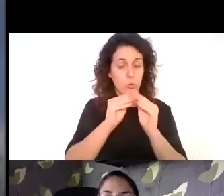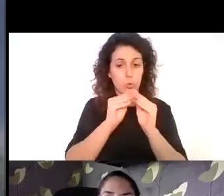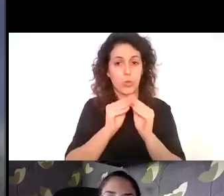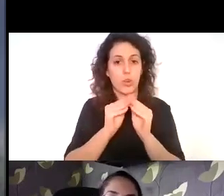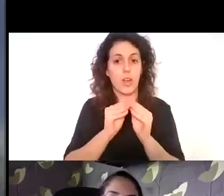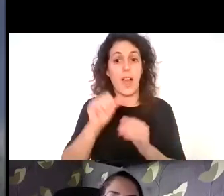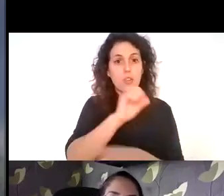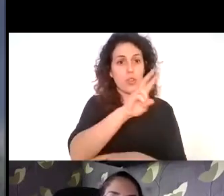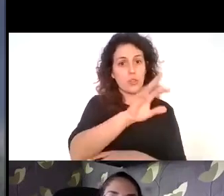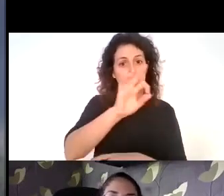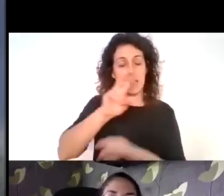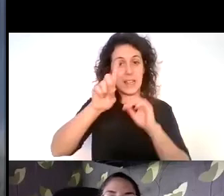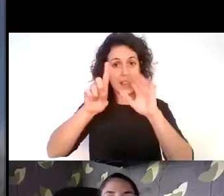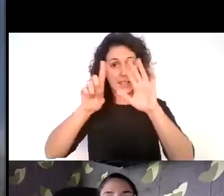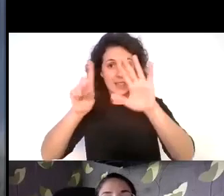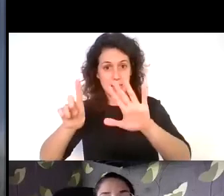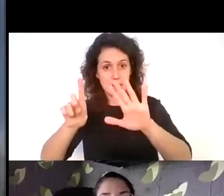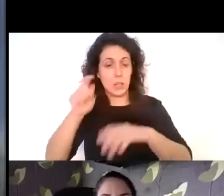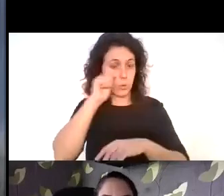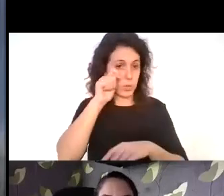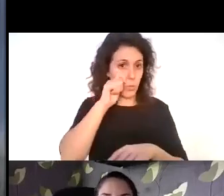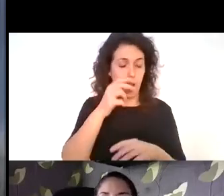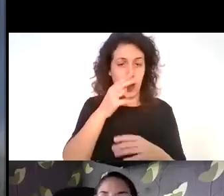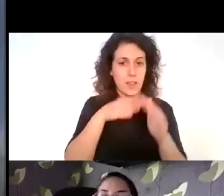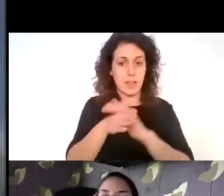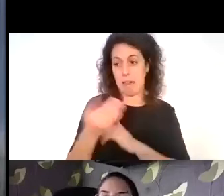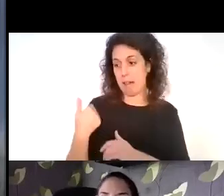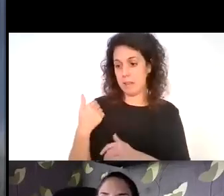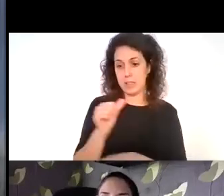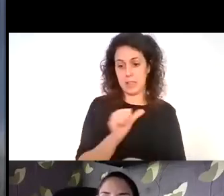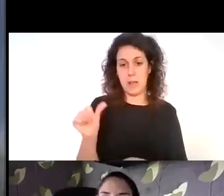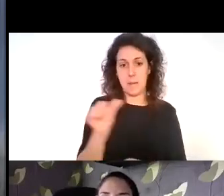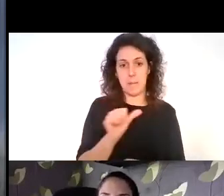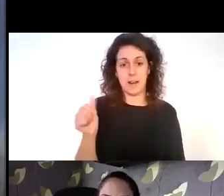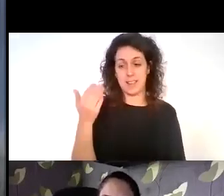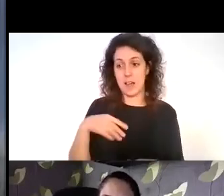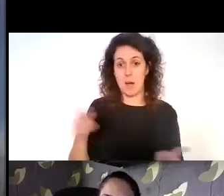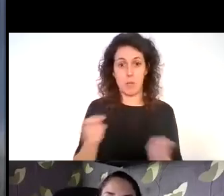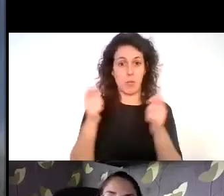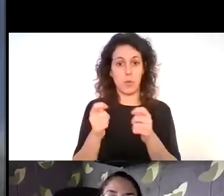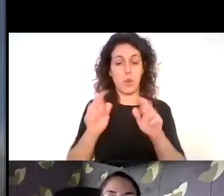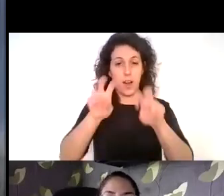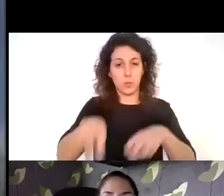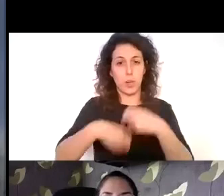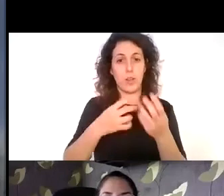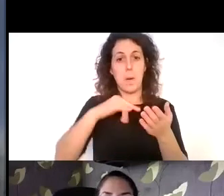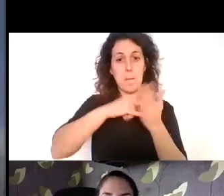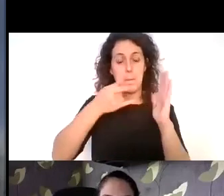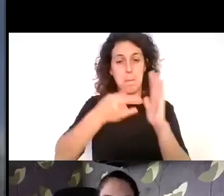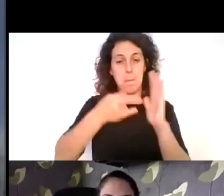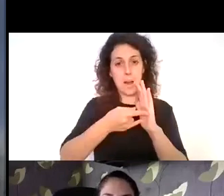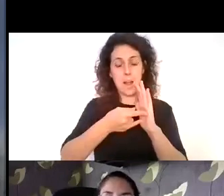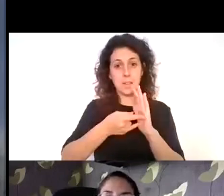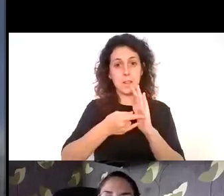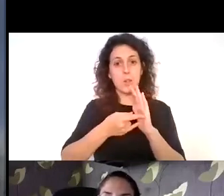un destino accesible. No es hasta hace unas semanas, cuando se hizo público la actualización del Plan Maestro de Turismo